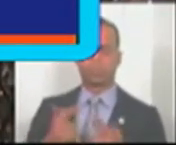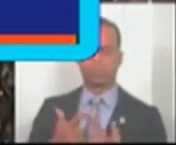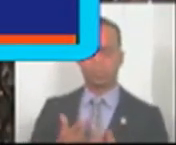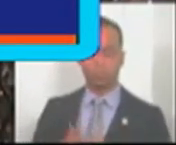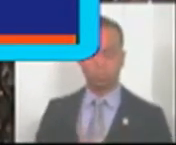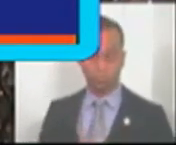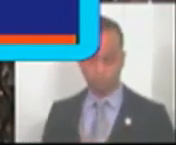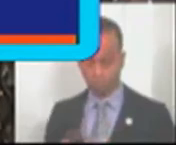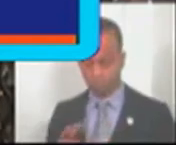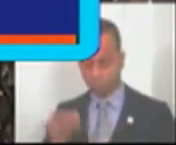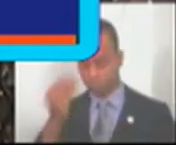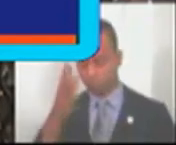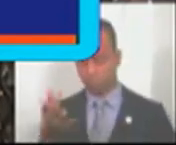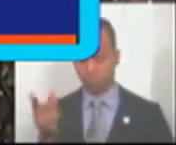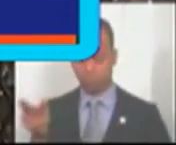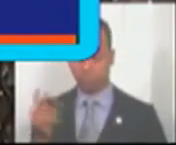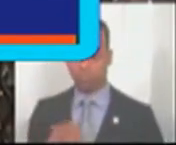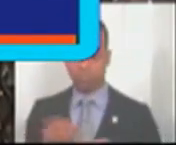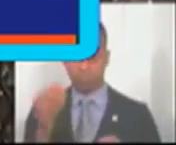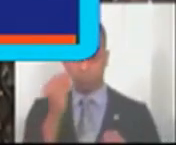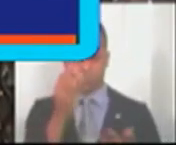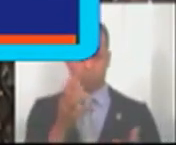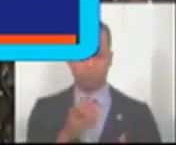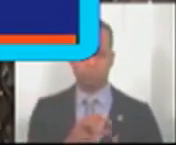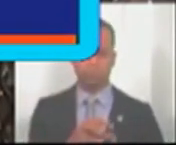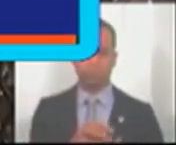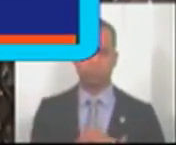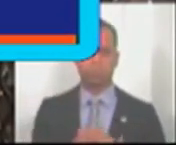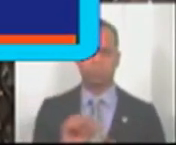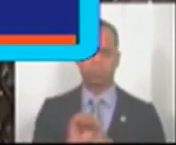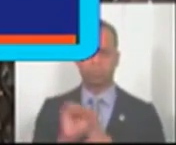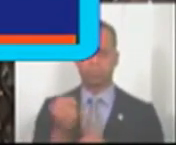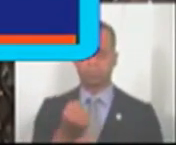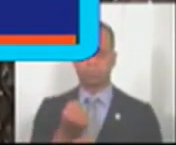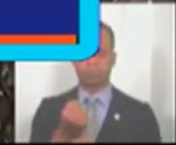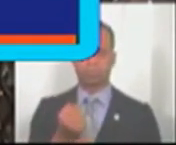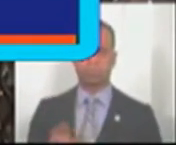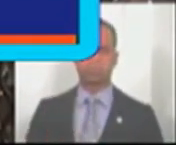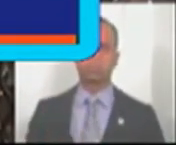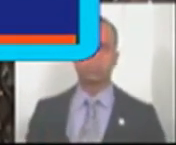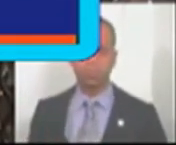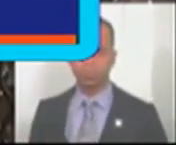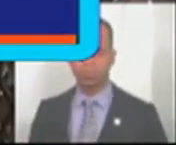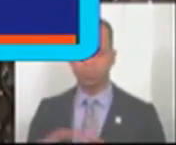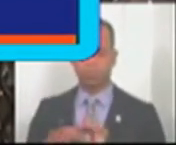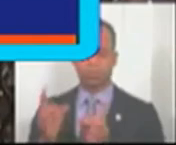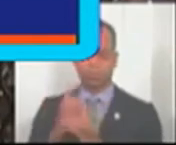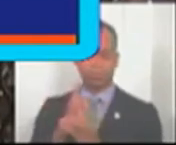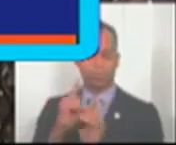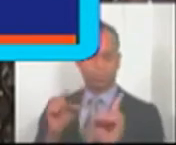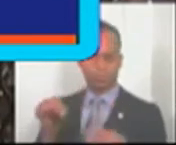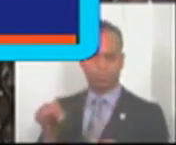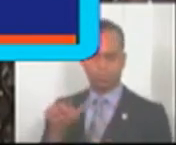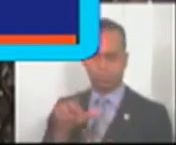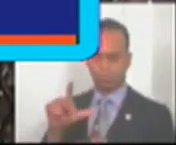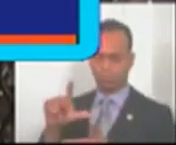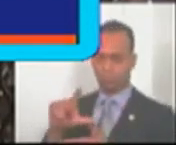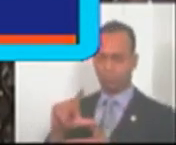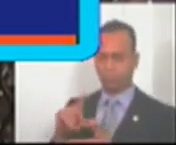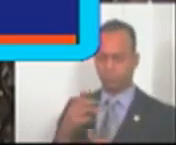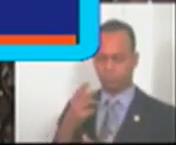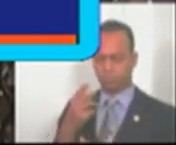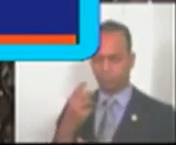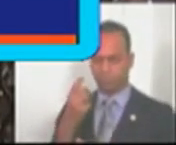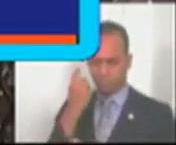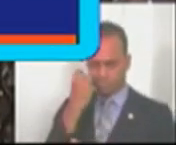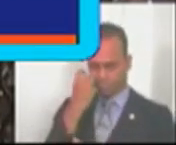cierto, usted citó el informe, el estado de la situación de la democracia en América Latina. Hace unos días se presentó